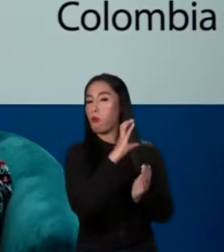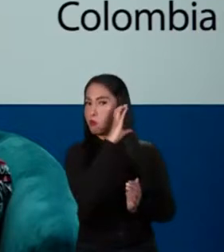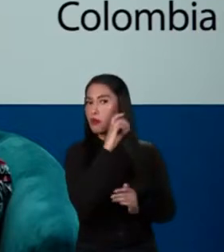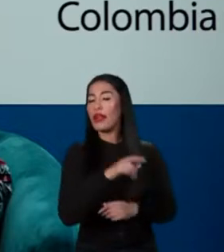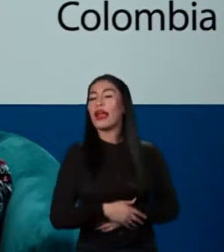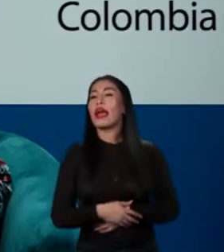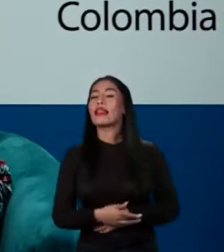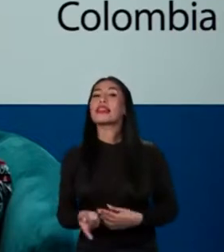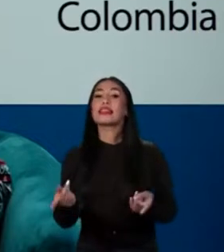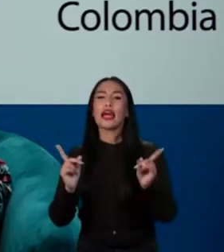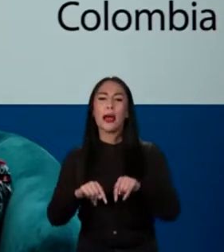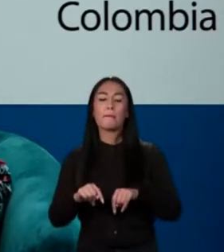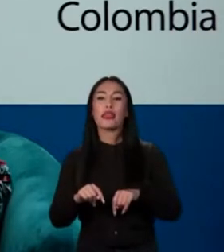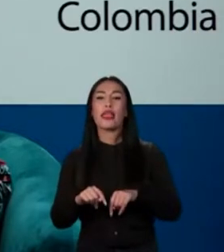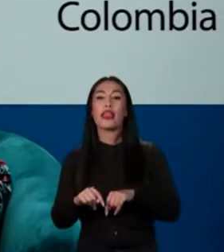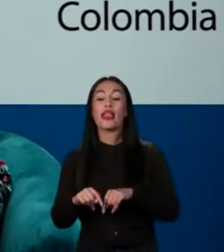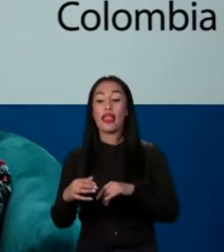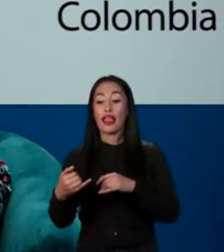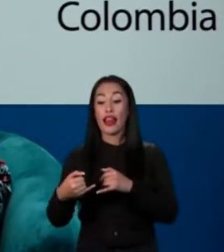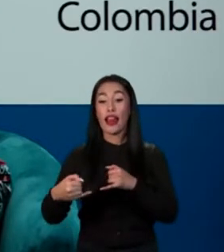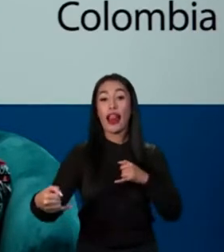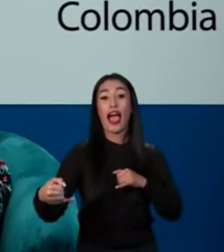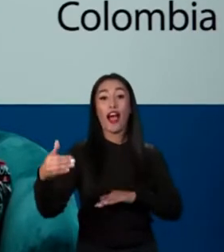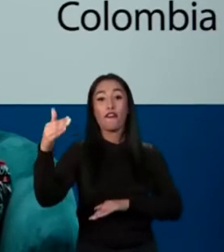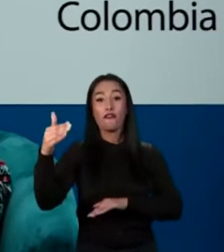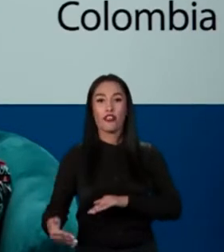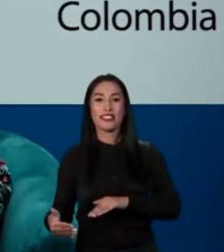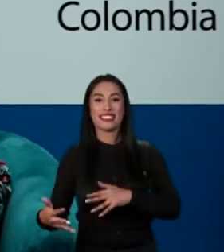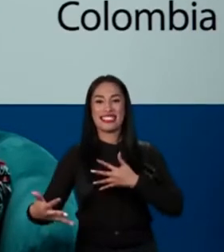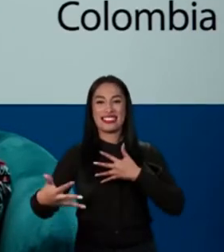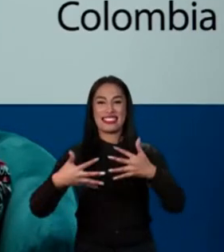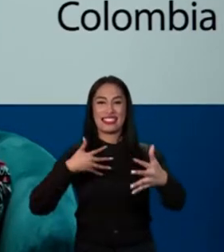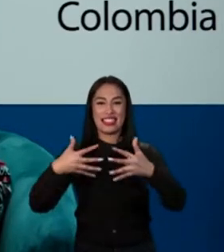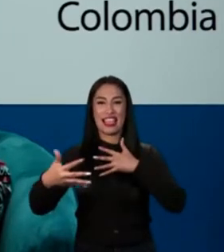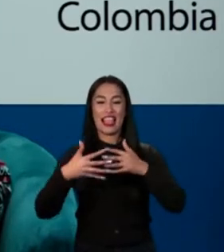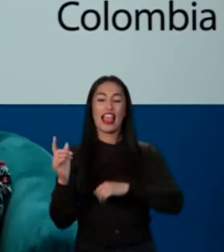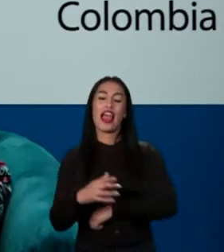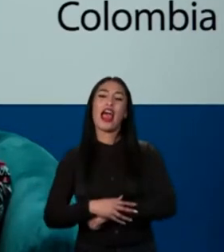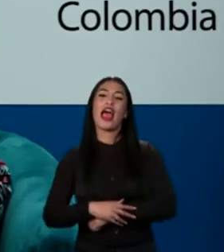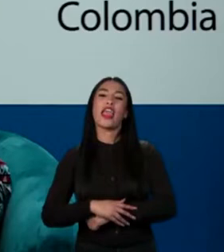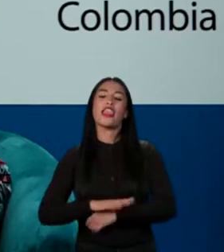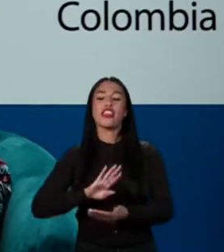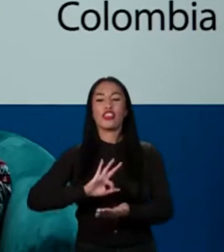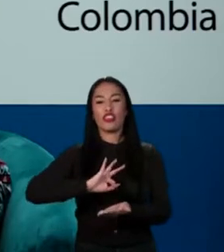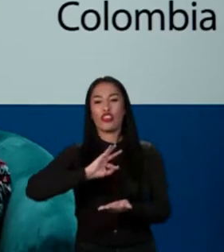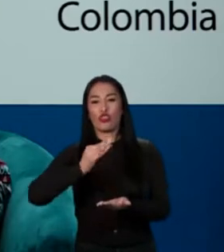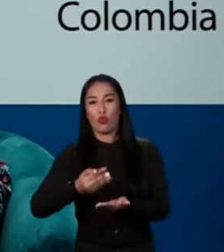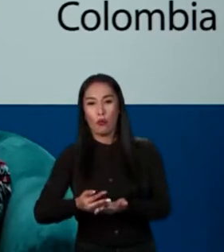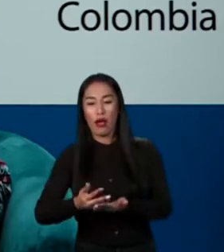en la frontera en 'san andrés' tumaco arauca